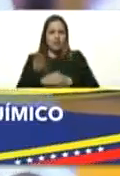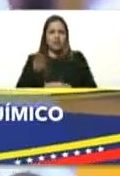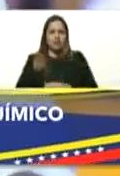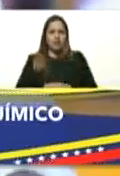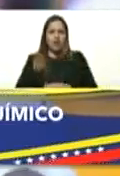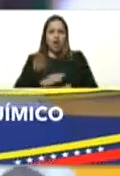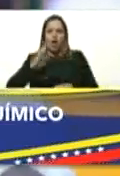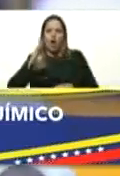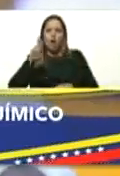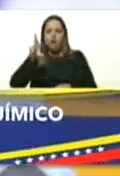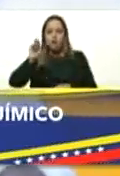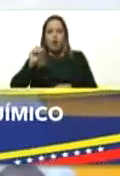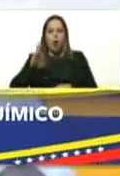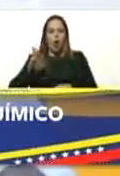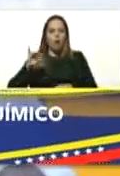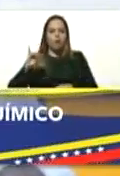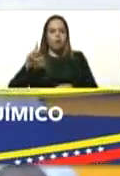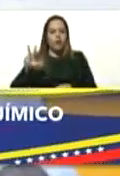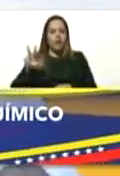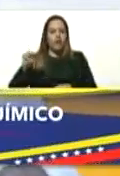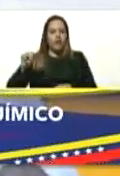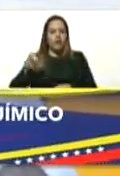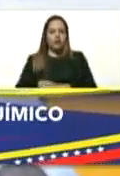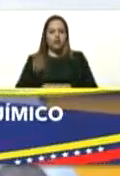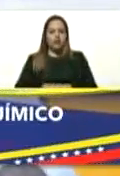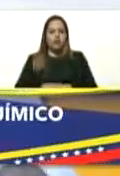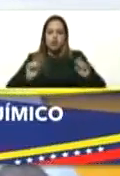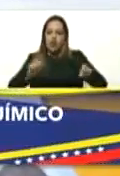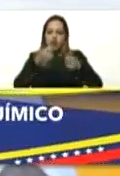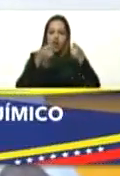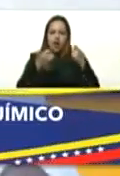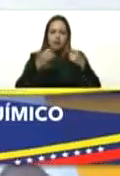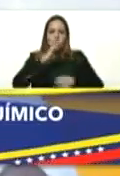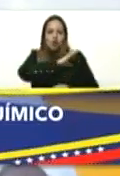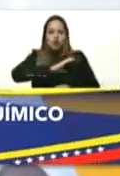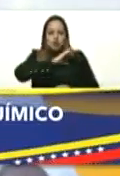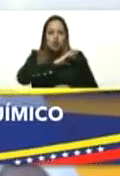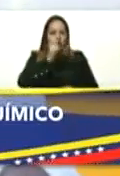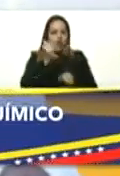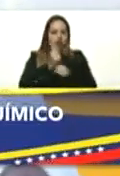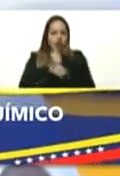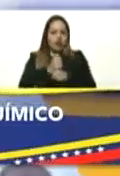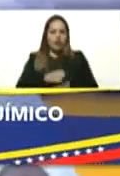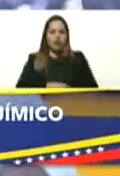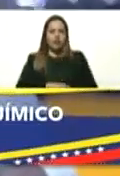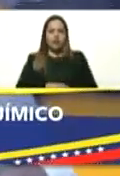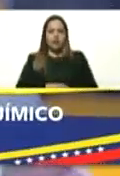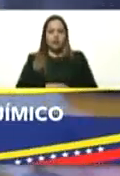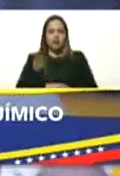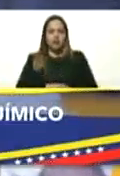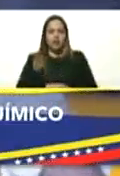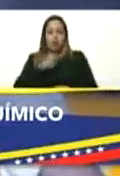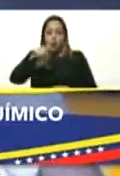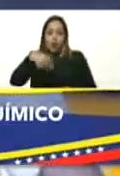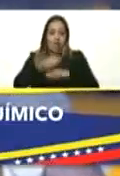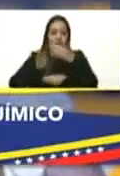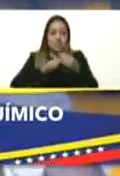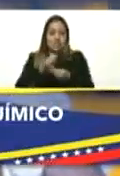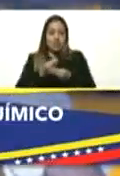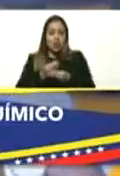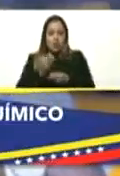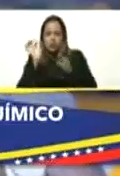Propilven, recuperada por los CPT de Pequivén, y hoy estamos produciendo las